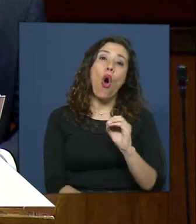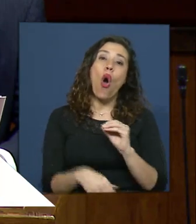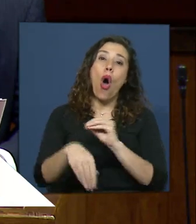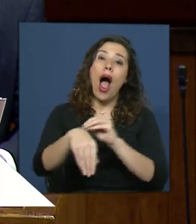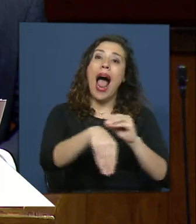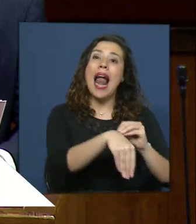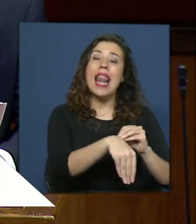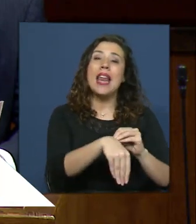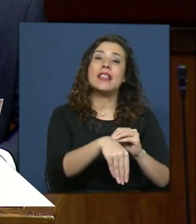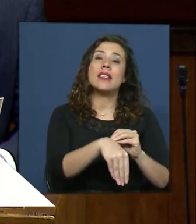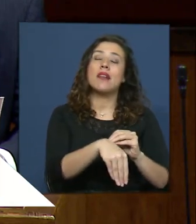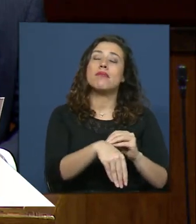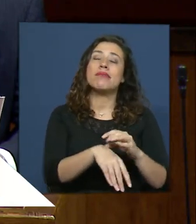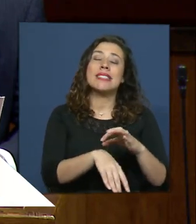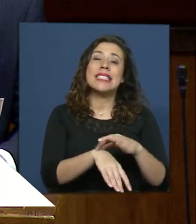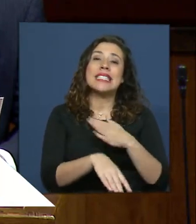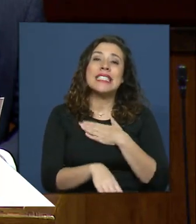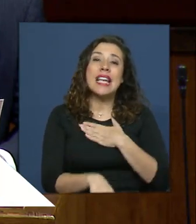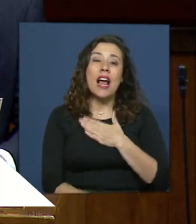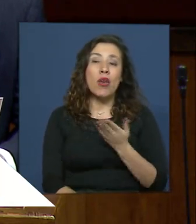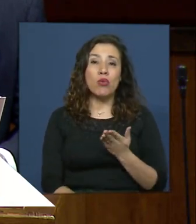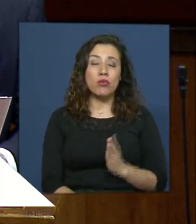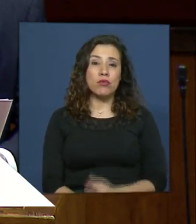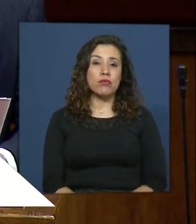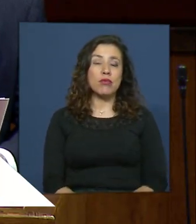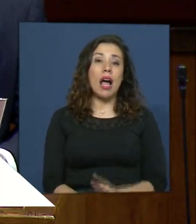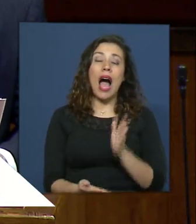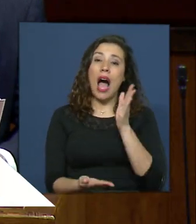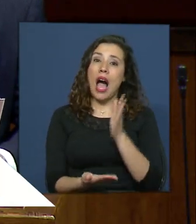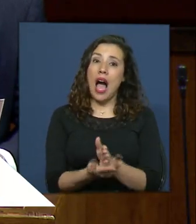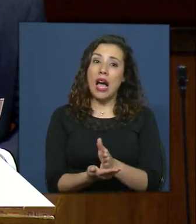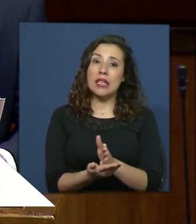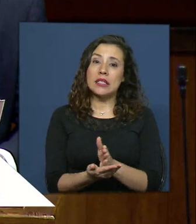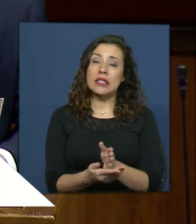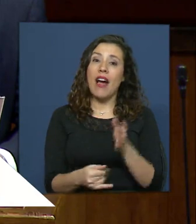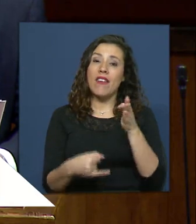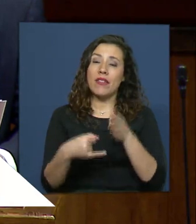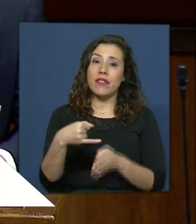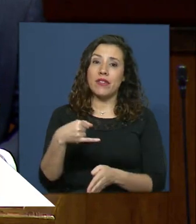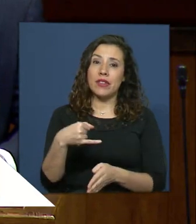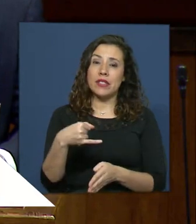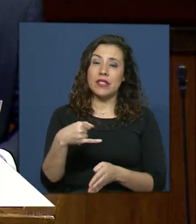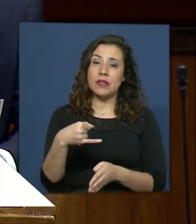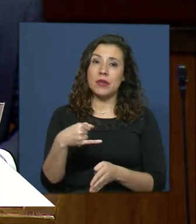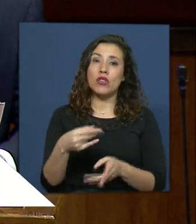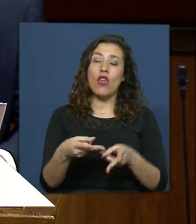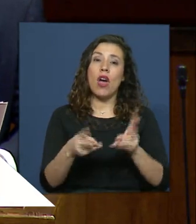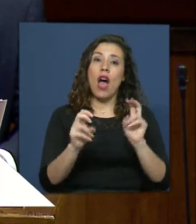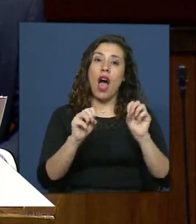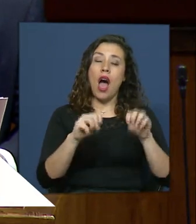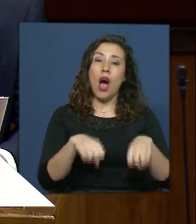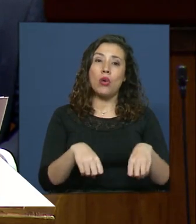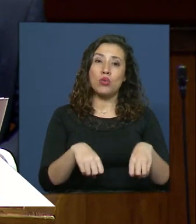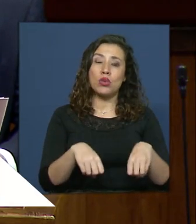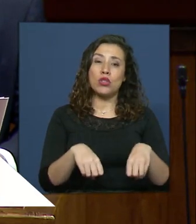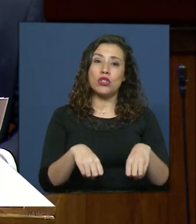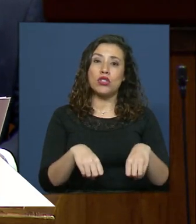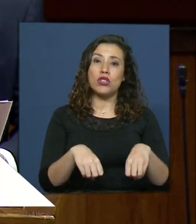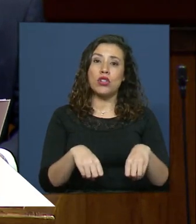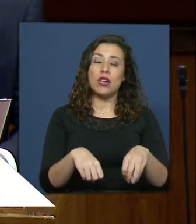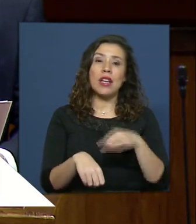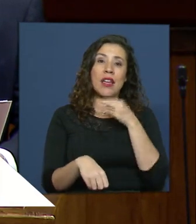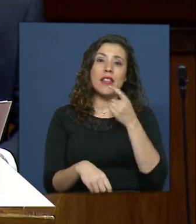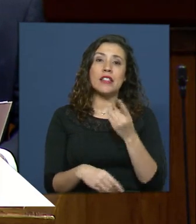alerta sanitaria según corresponda y hasta el vencimiento de la autorización entregada por